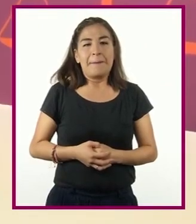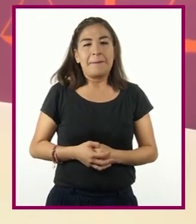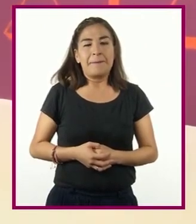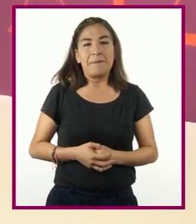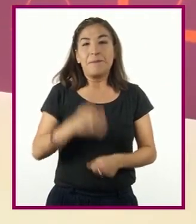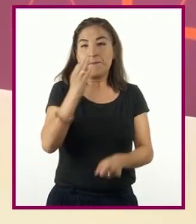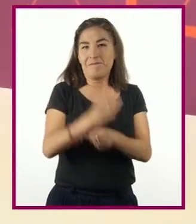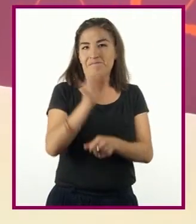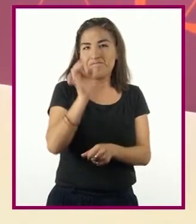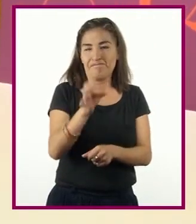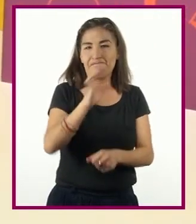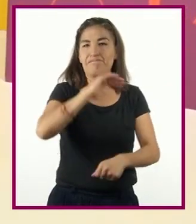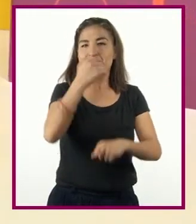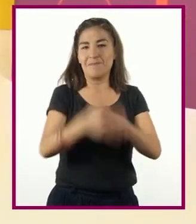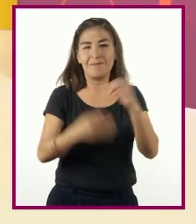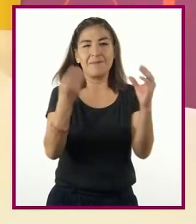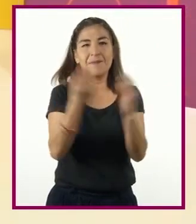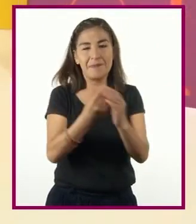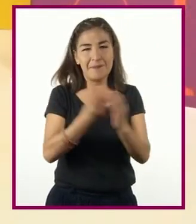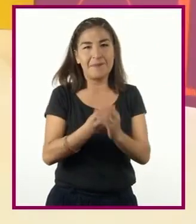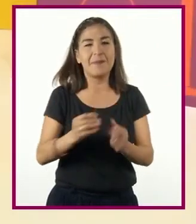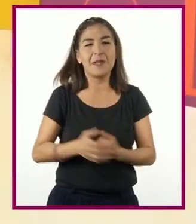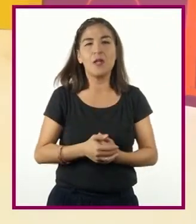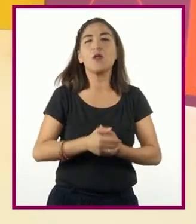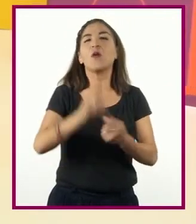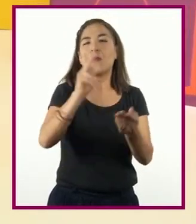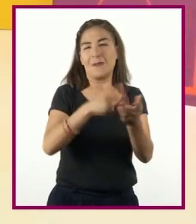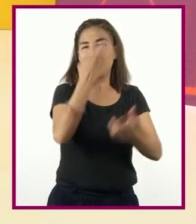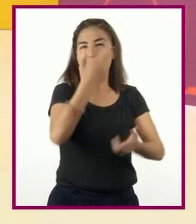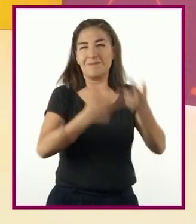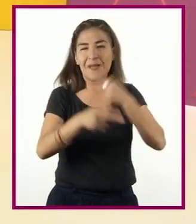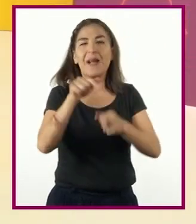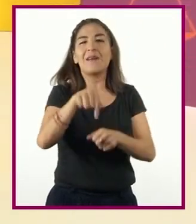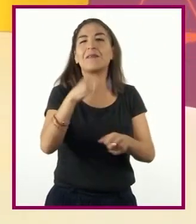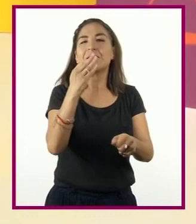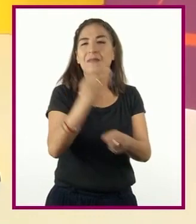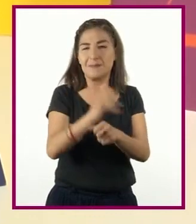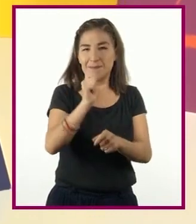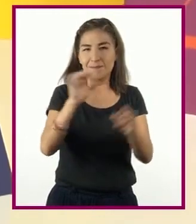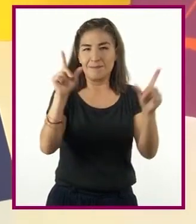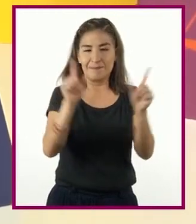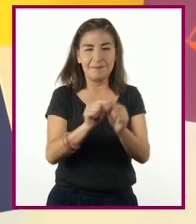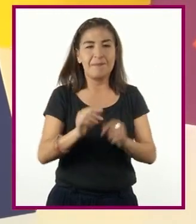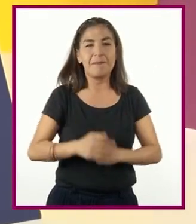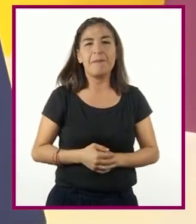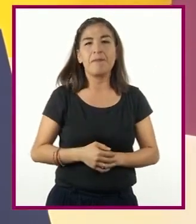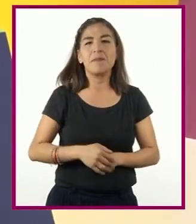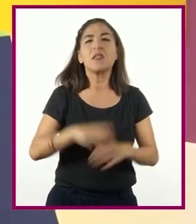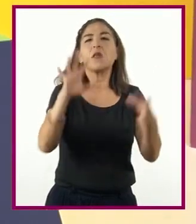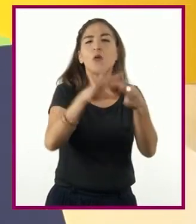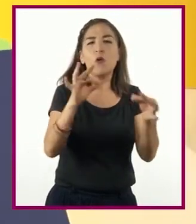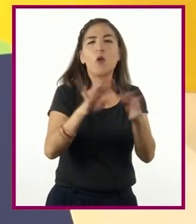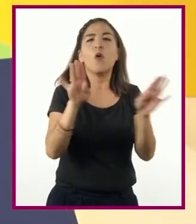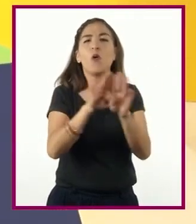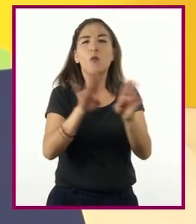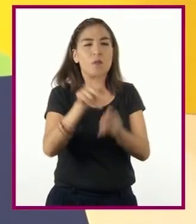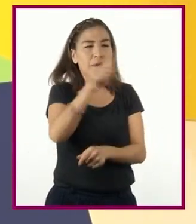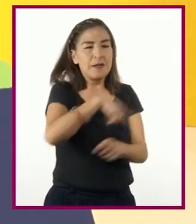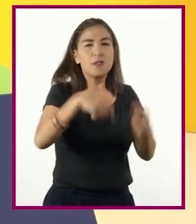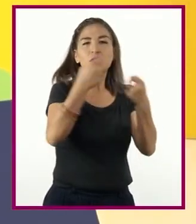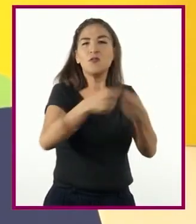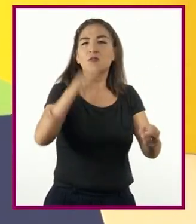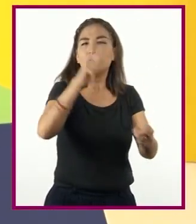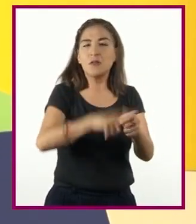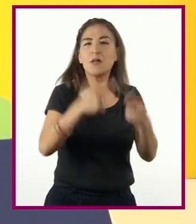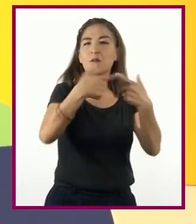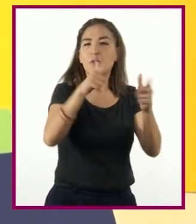Estamos por terminar la sesión, así que recapitulemos. Se explicó cómo influyen los grupos sociales de nuestros entornos